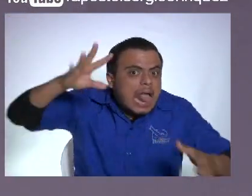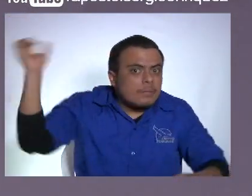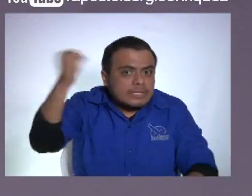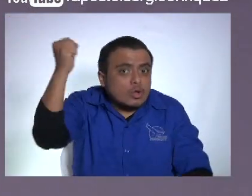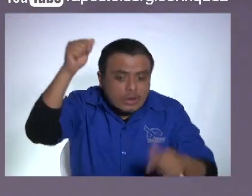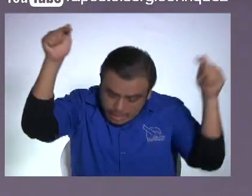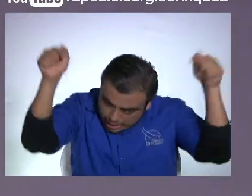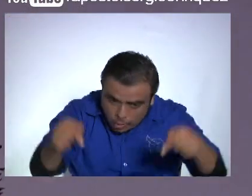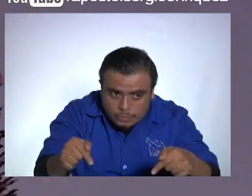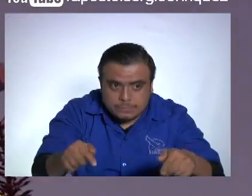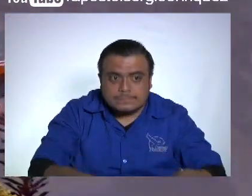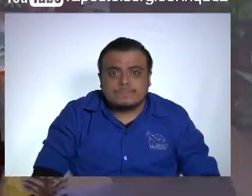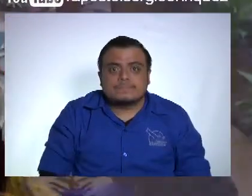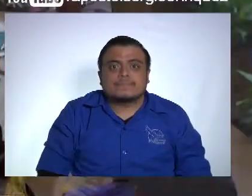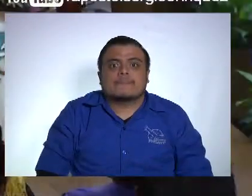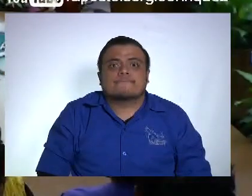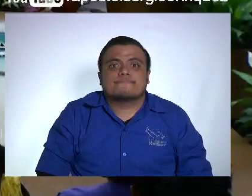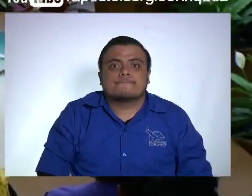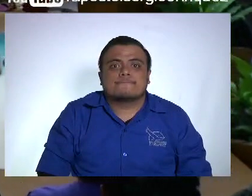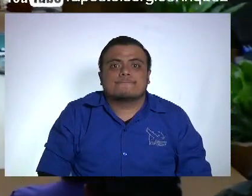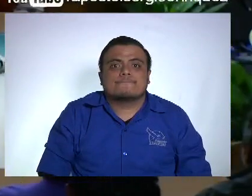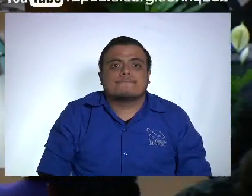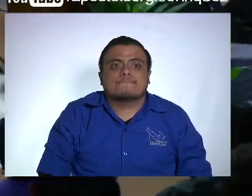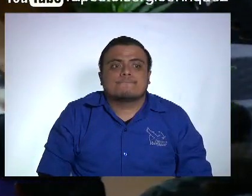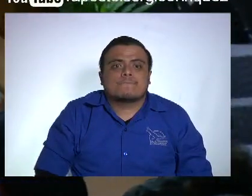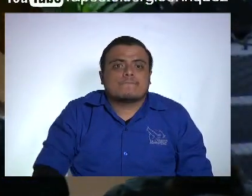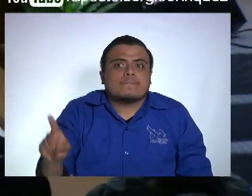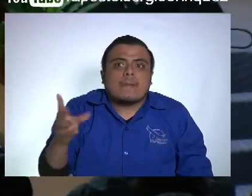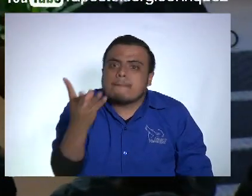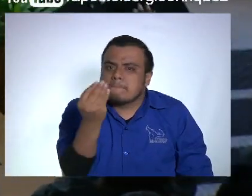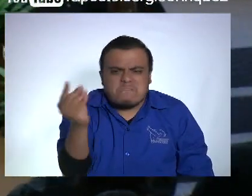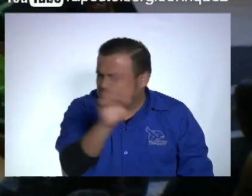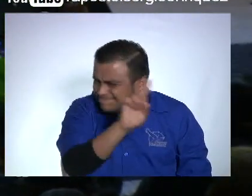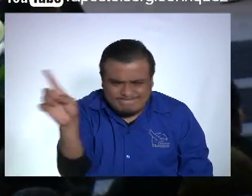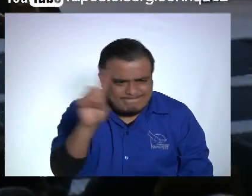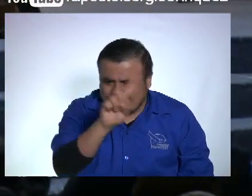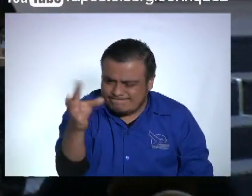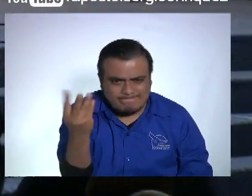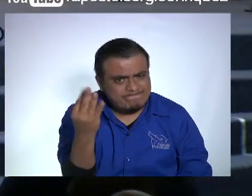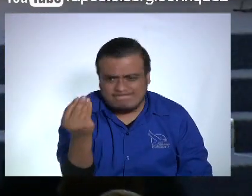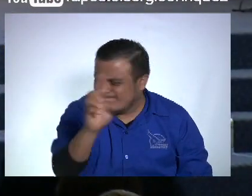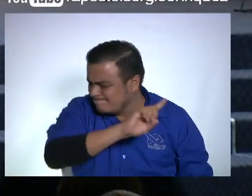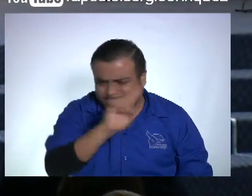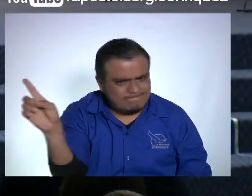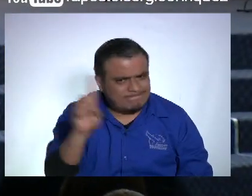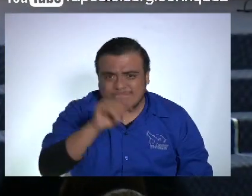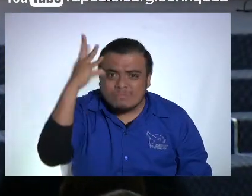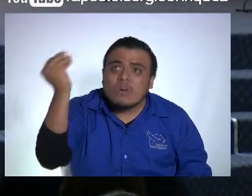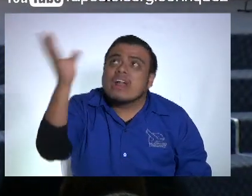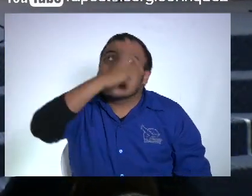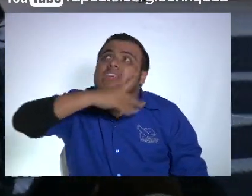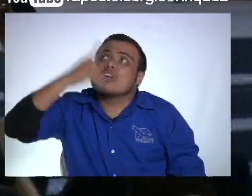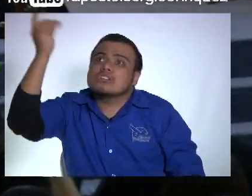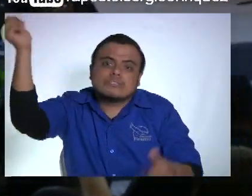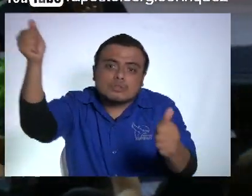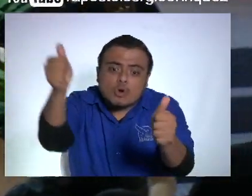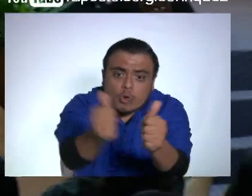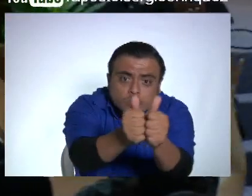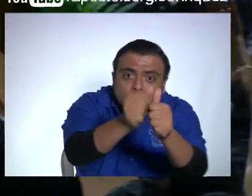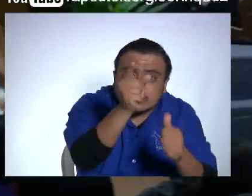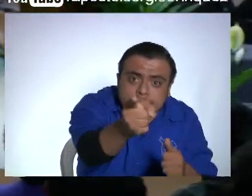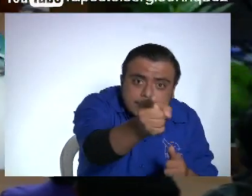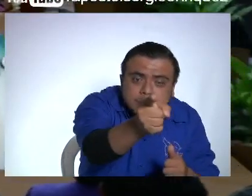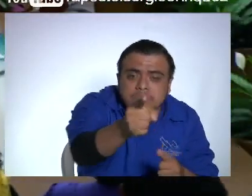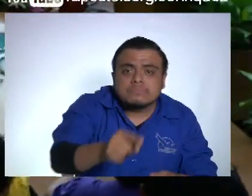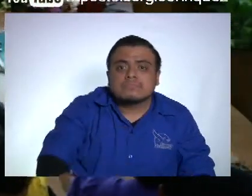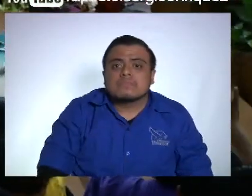noche. Aleluya. No temas, hermano. No temas, tu Dios está contigo. Nadie te podrá